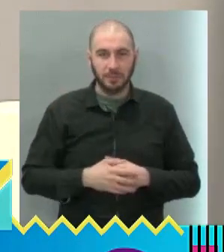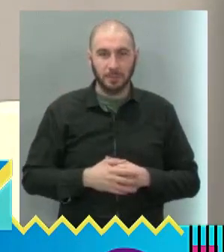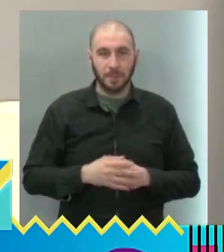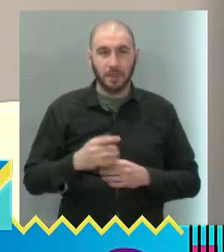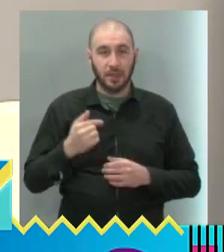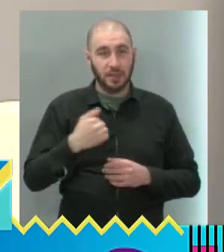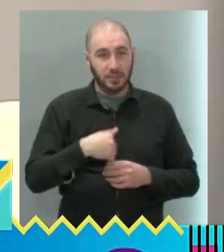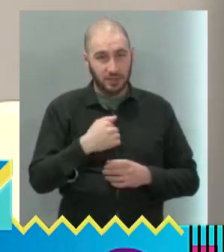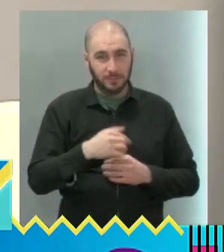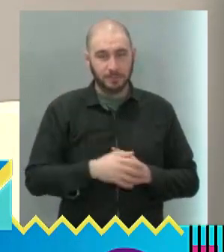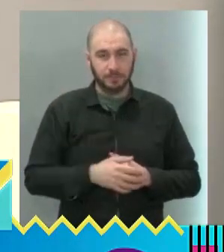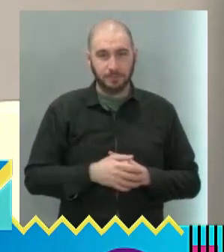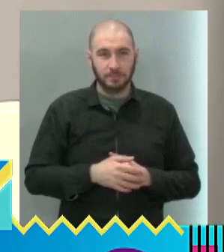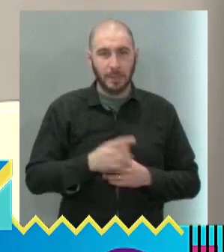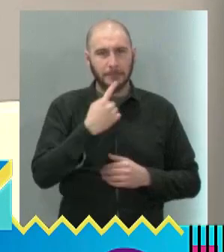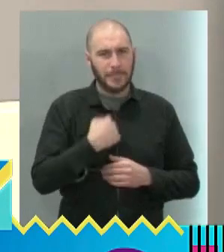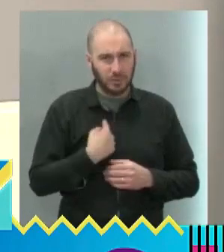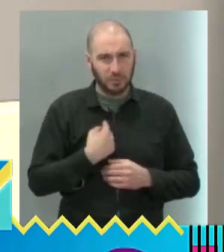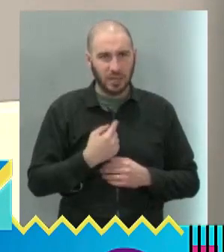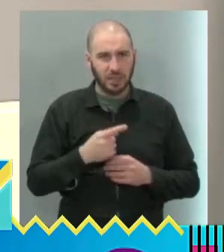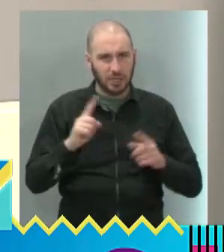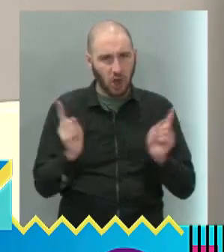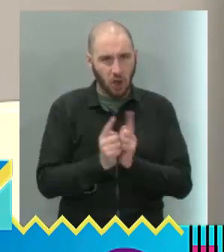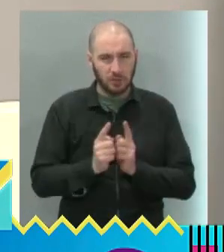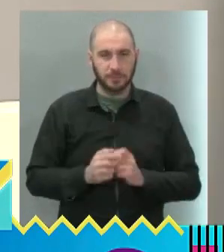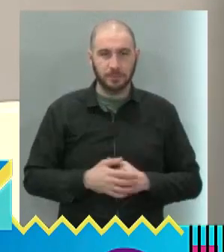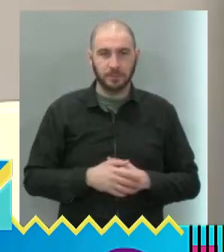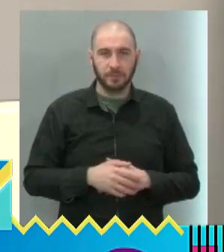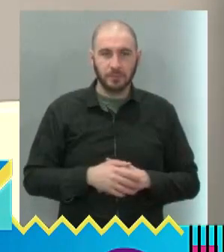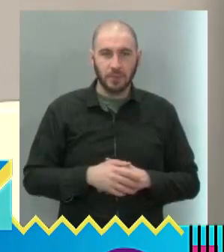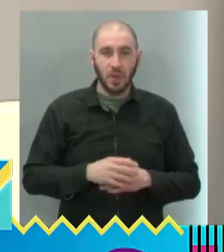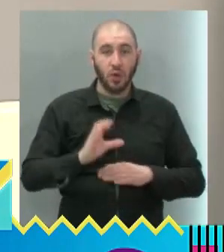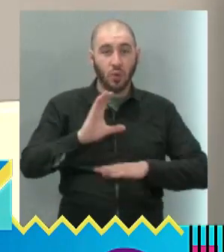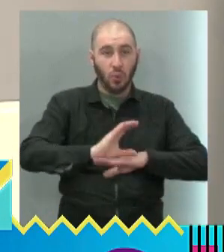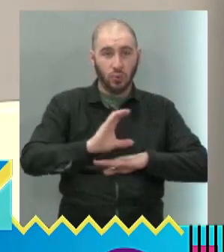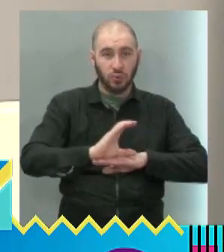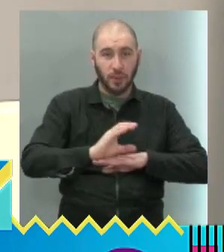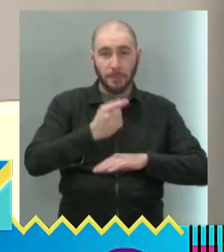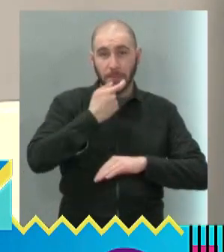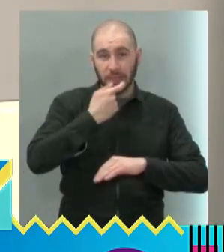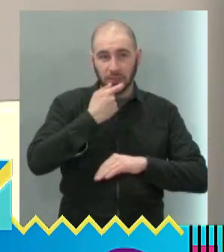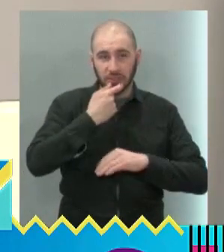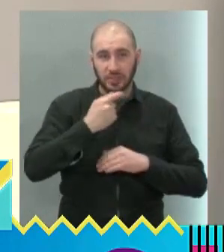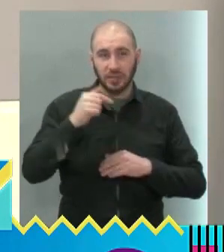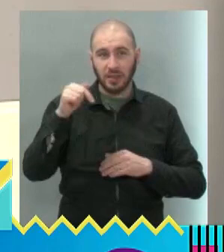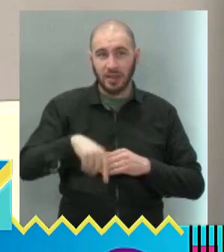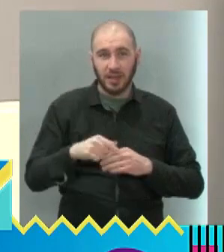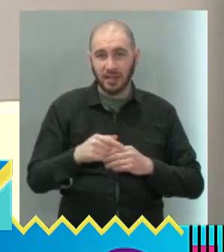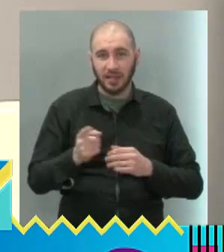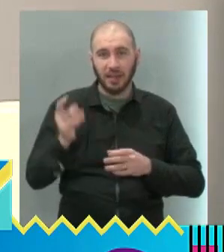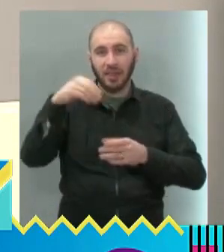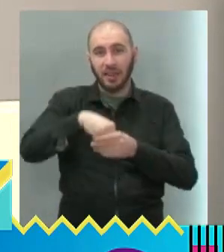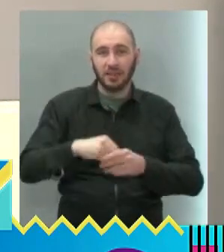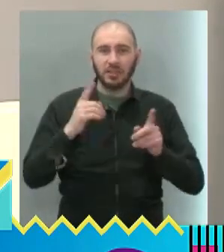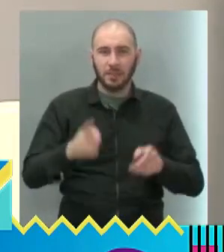voy a tu pregunta muy concretamente. Cuyo y Mendoza en esto no escapa a la